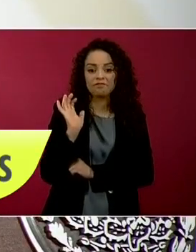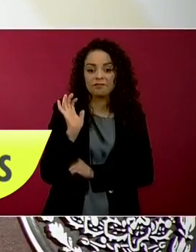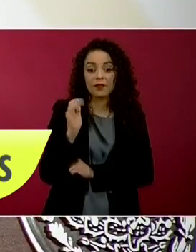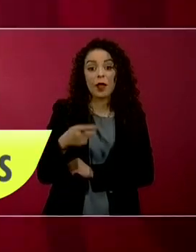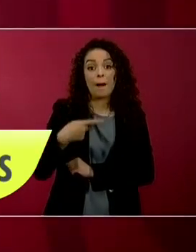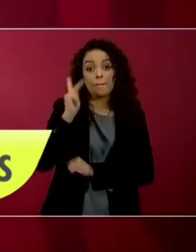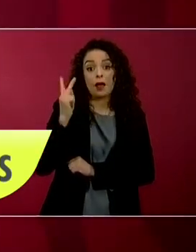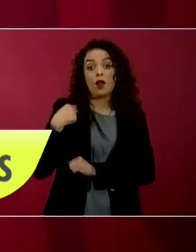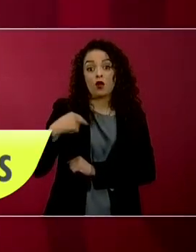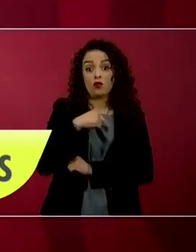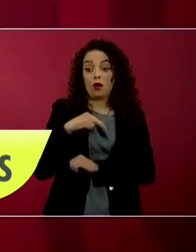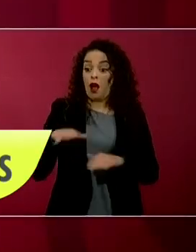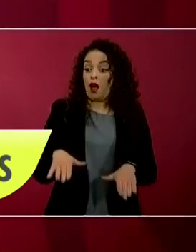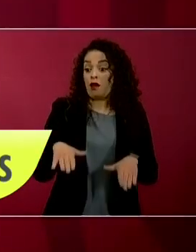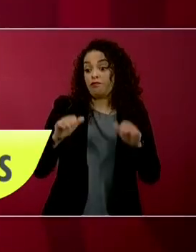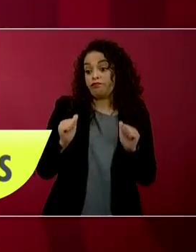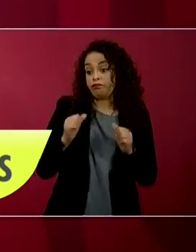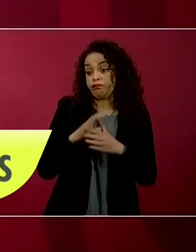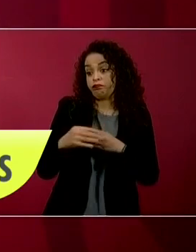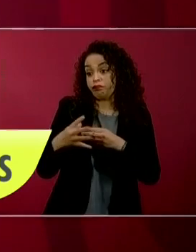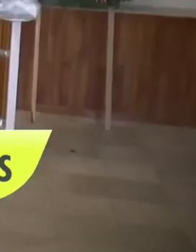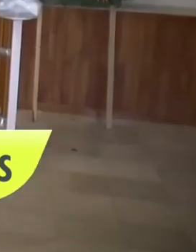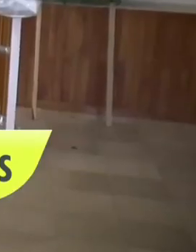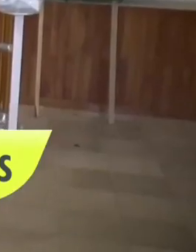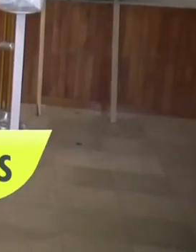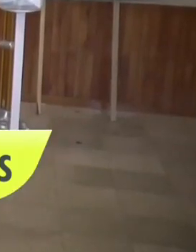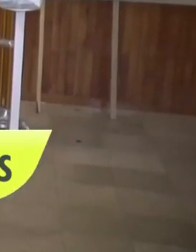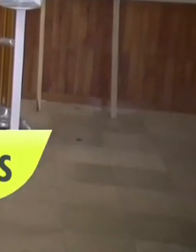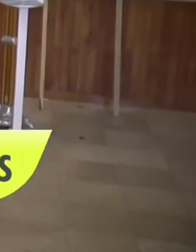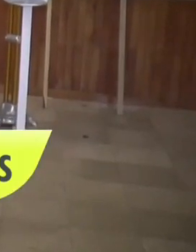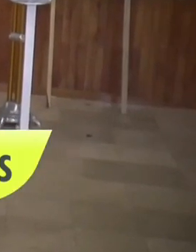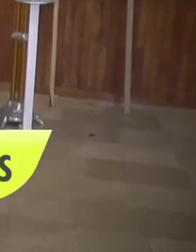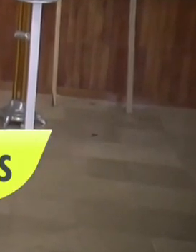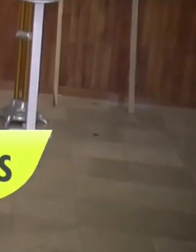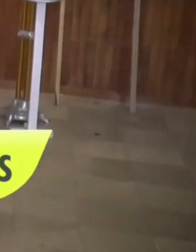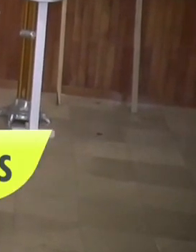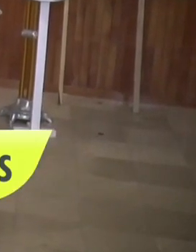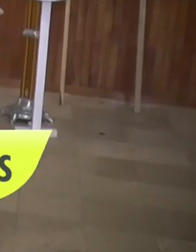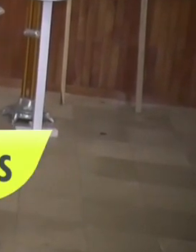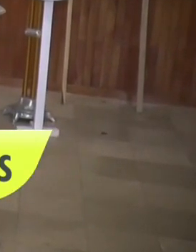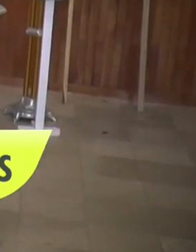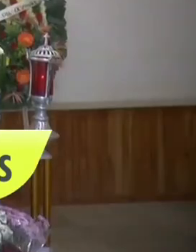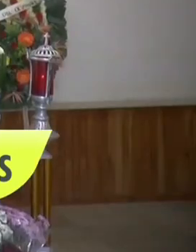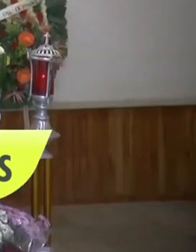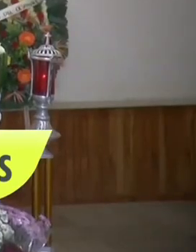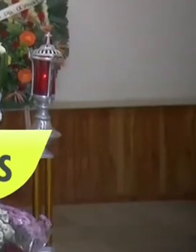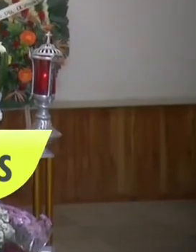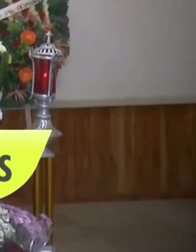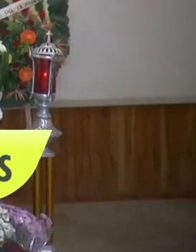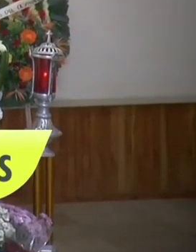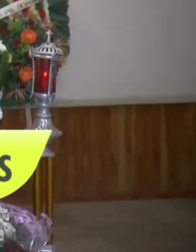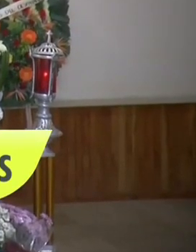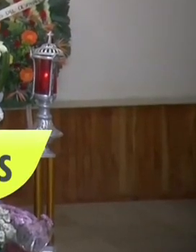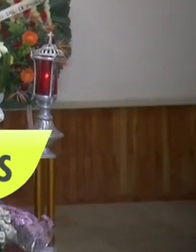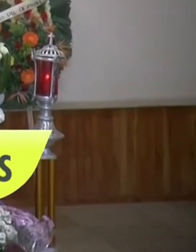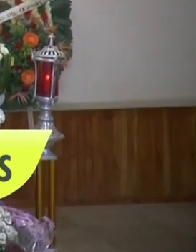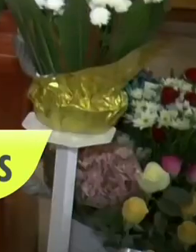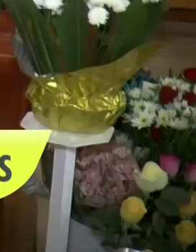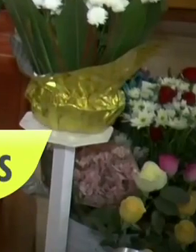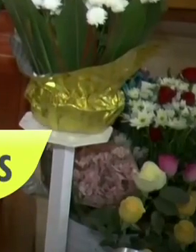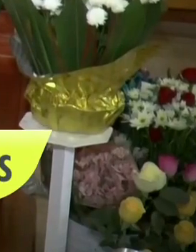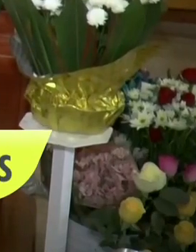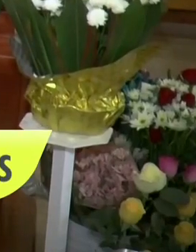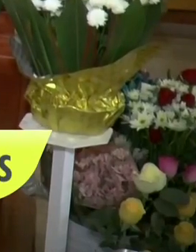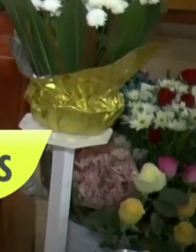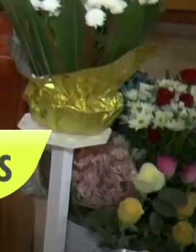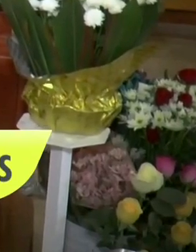varias ocasiones en una motocicleta cerca del domicilio de armando y recabar información con los vecinos horas más tarde regresan uno de ellos por un